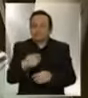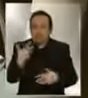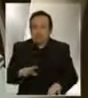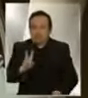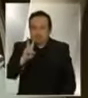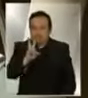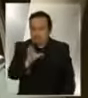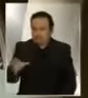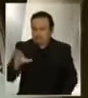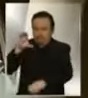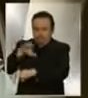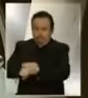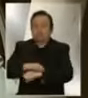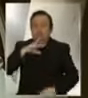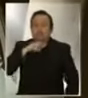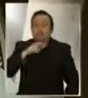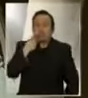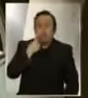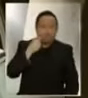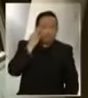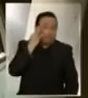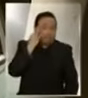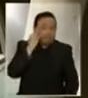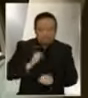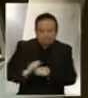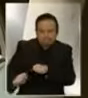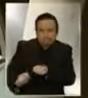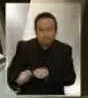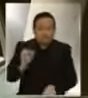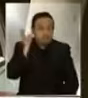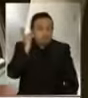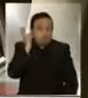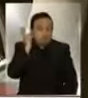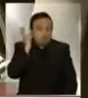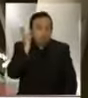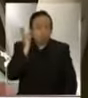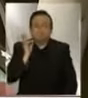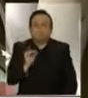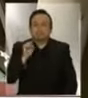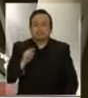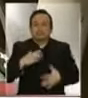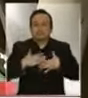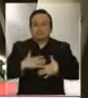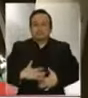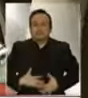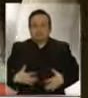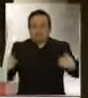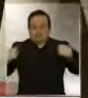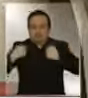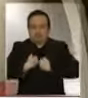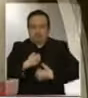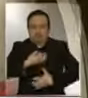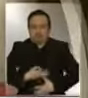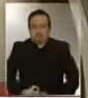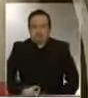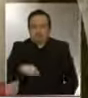detención de dos personas adultas, un hombre y una mujer. La mujer, tengo que ser presente, que vestía ya un overol. Y en los momentos